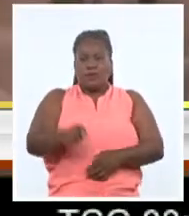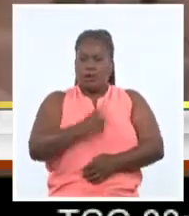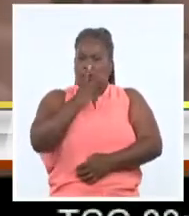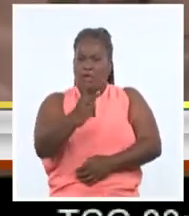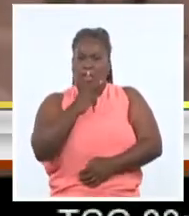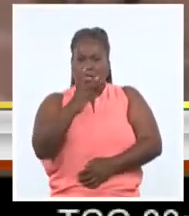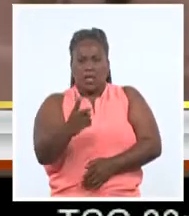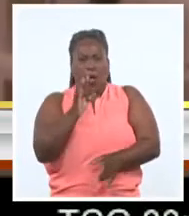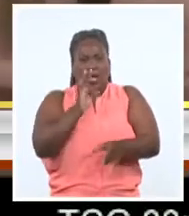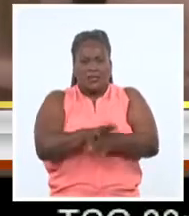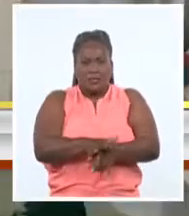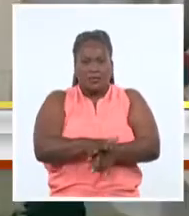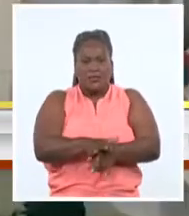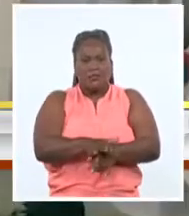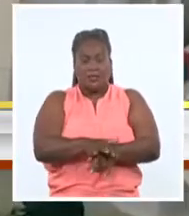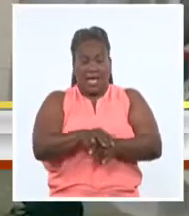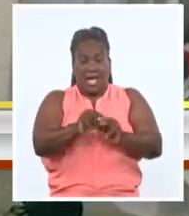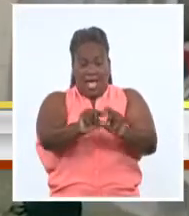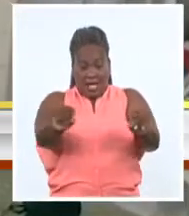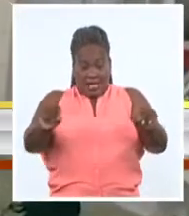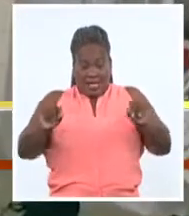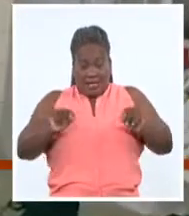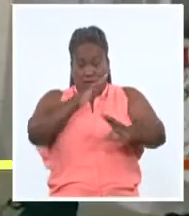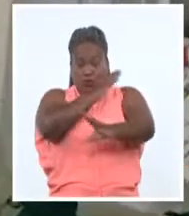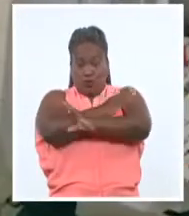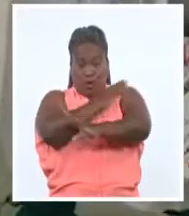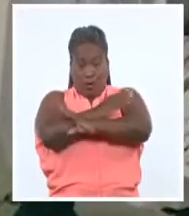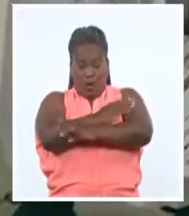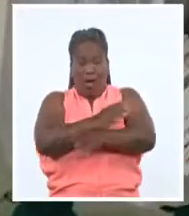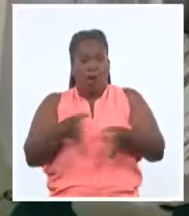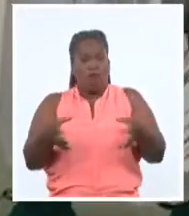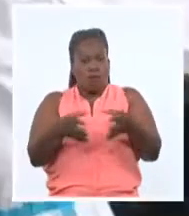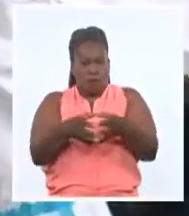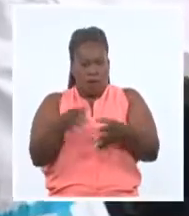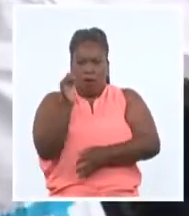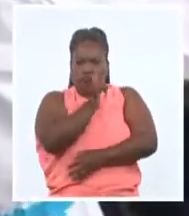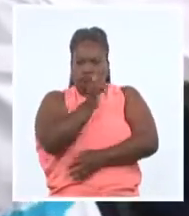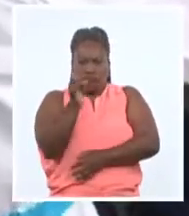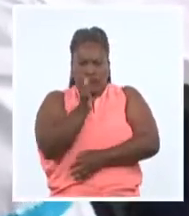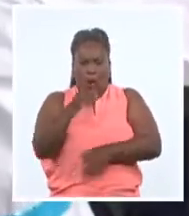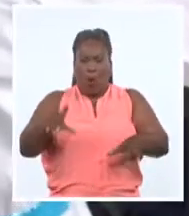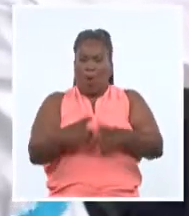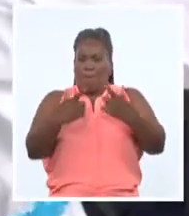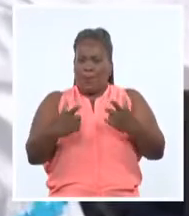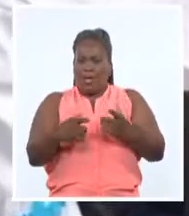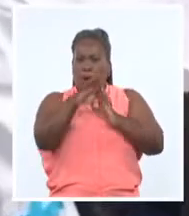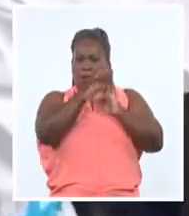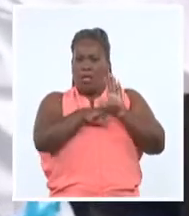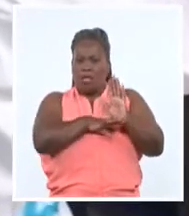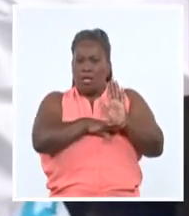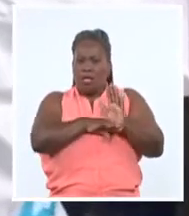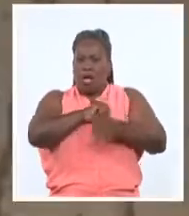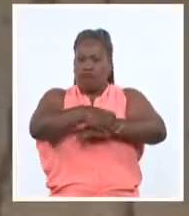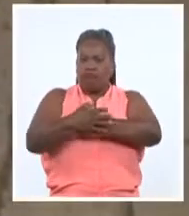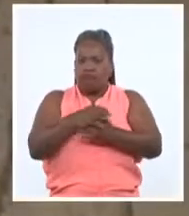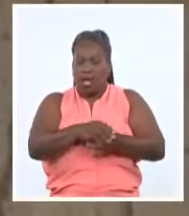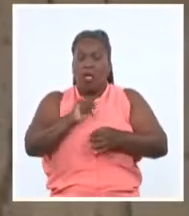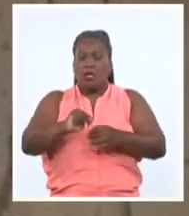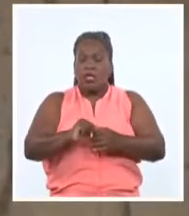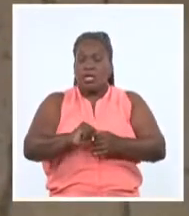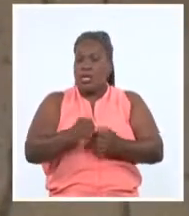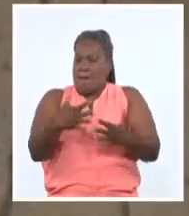estuvo en la zona roja. Un equipo reducido de realización siguió extremas medidas de seguridad y venció la enfermedad, el miedo y la